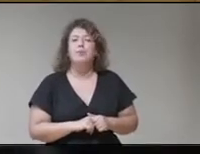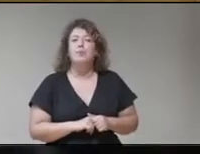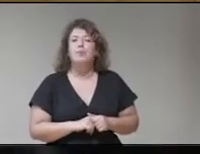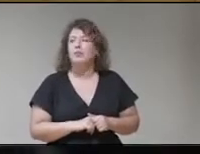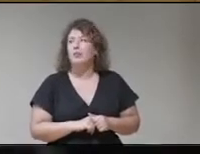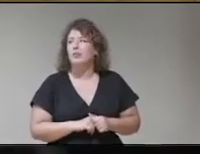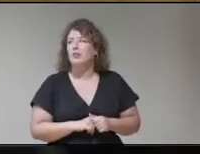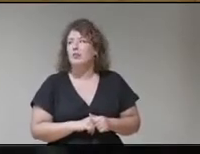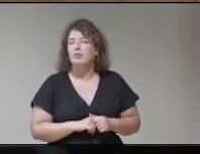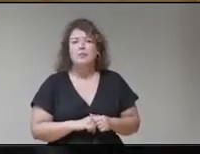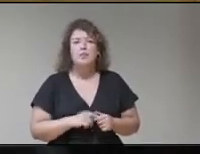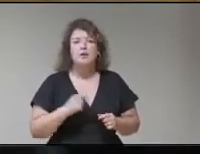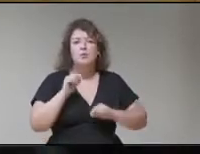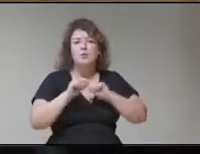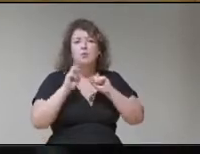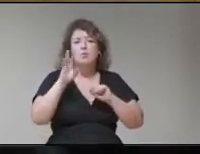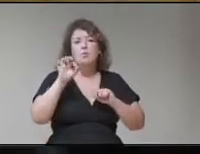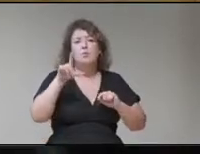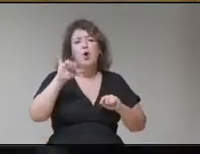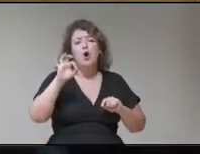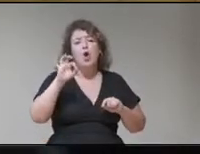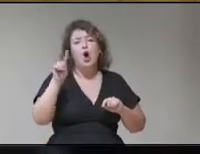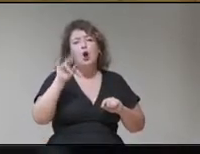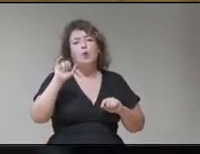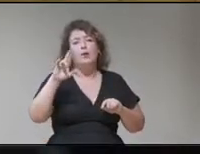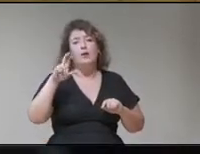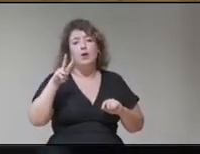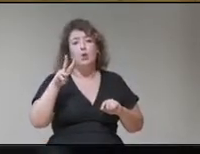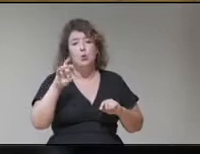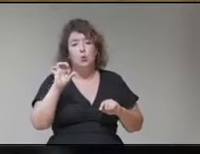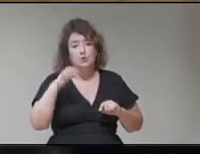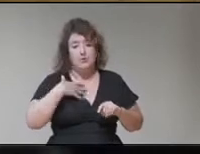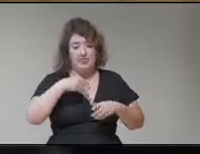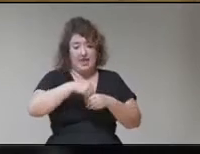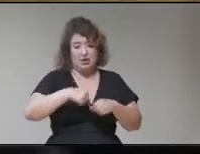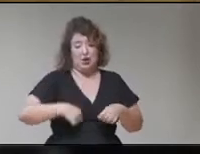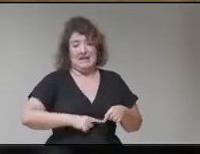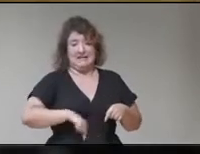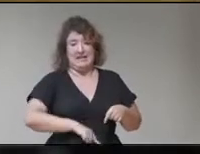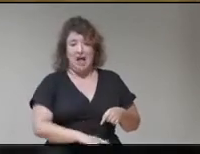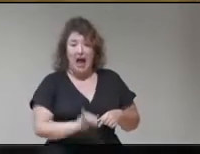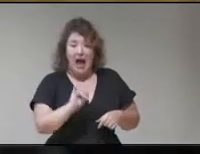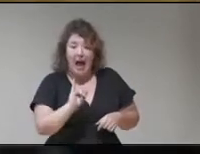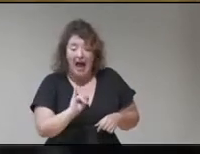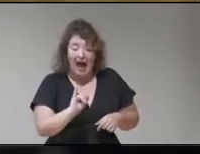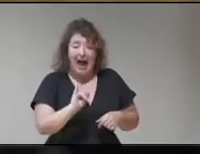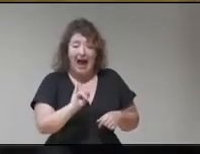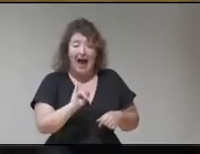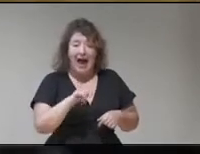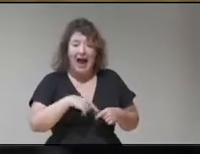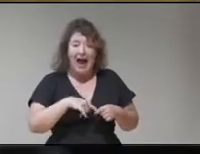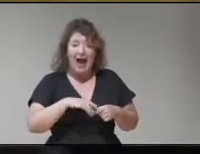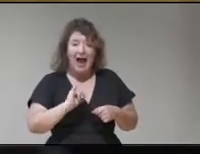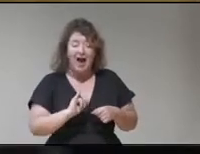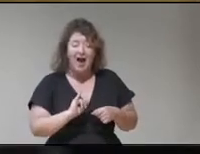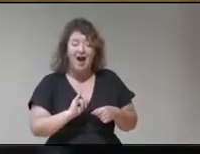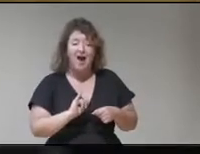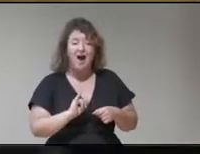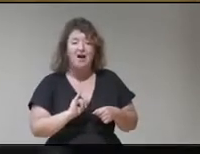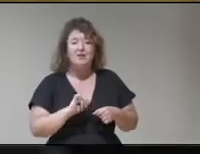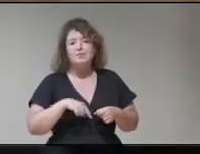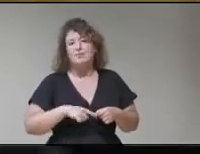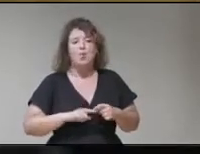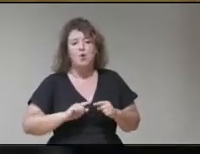poliovirus directamente, un poliovirus residente en mi intestino, ese virus pues